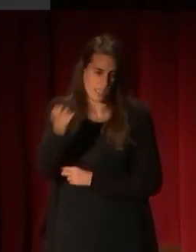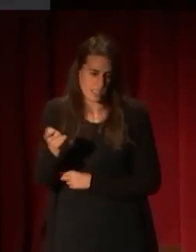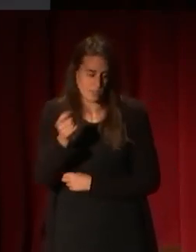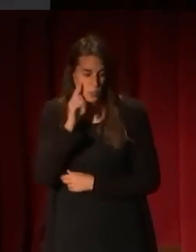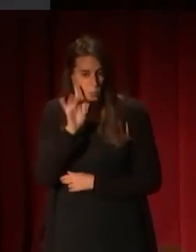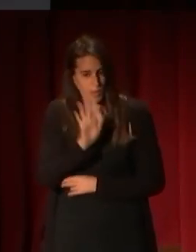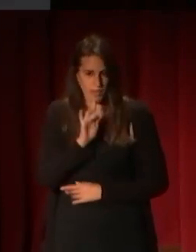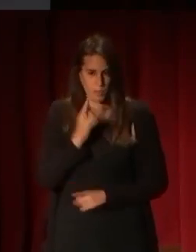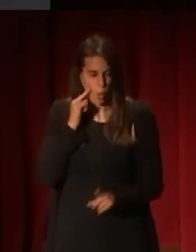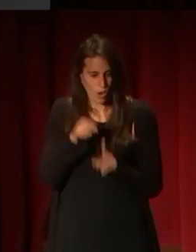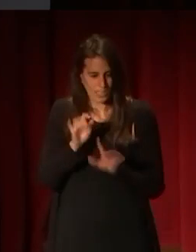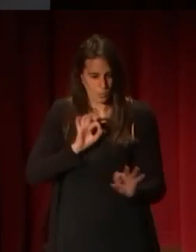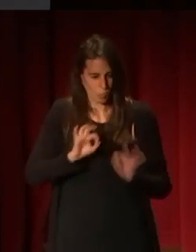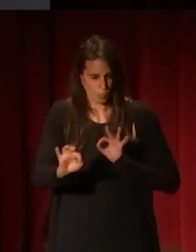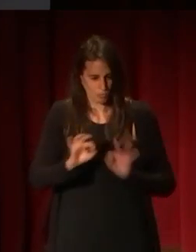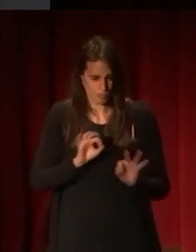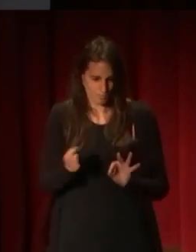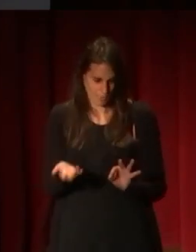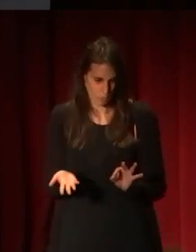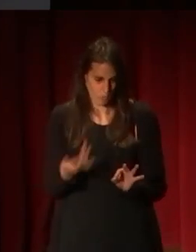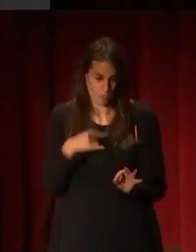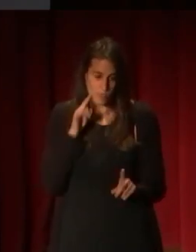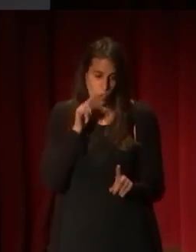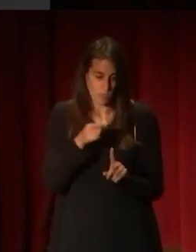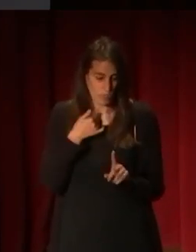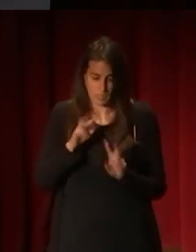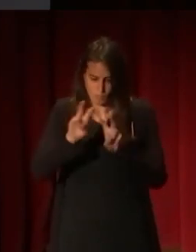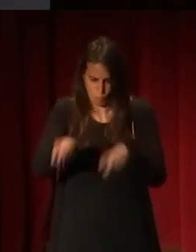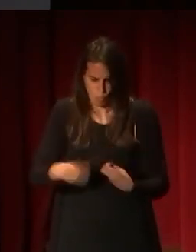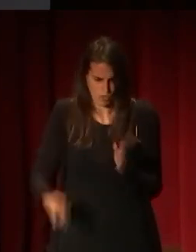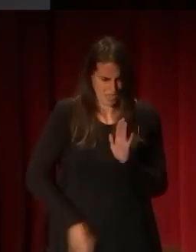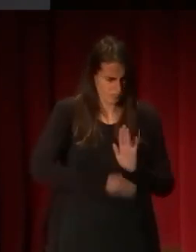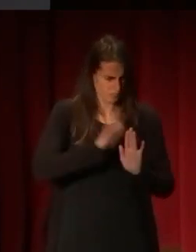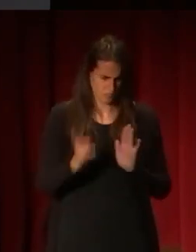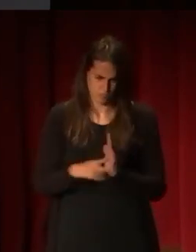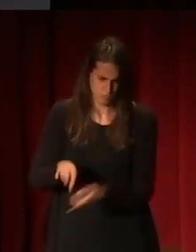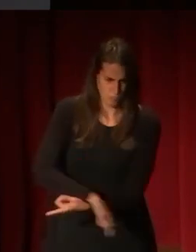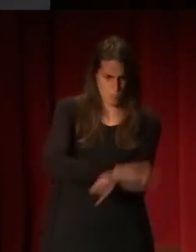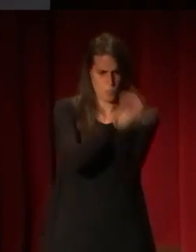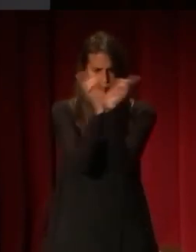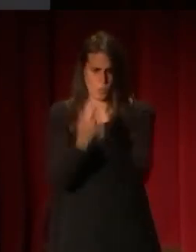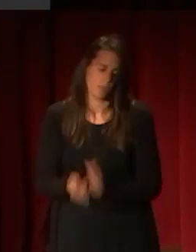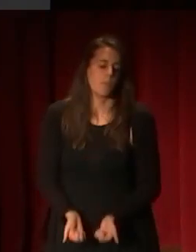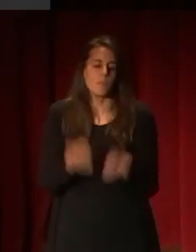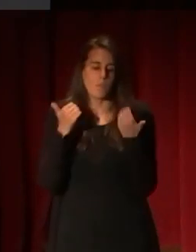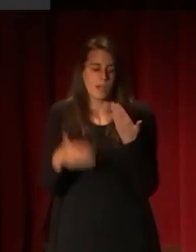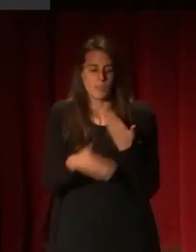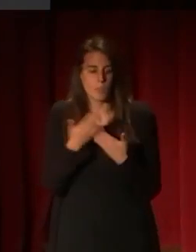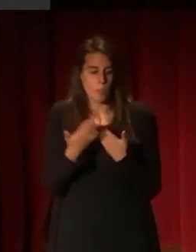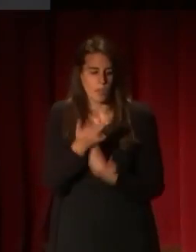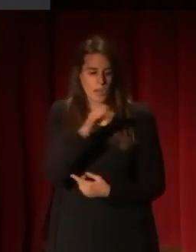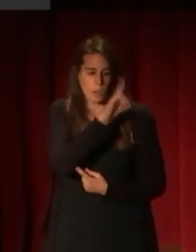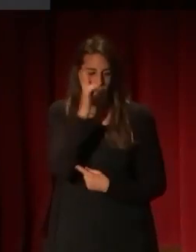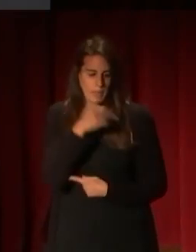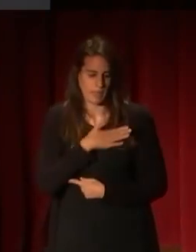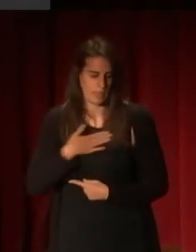escenográfico con los que él pensaba desde luego transformar radicalmente la plaza maior y modernizar también la ciudad de